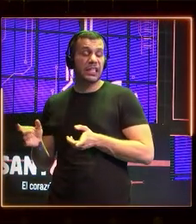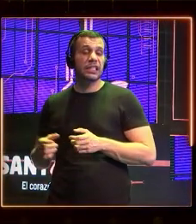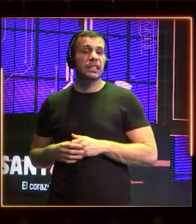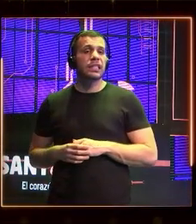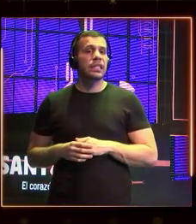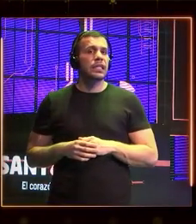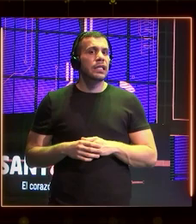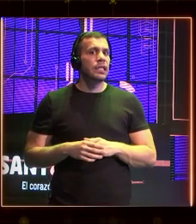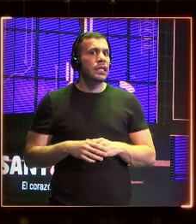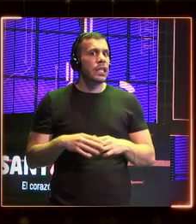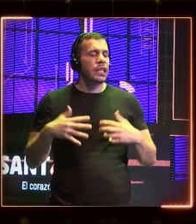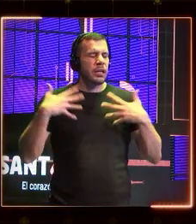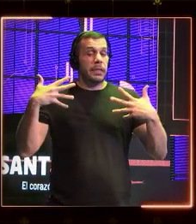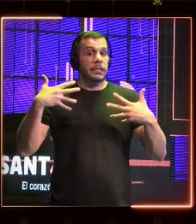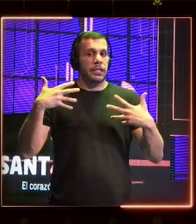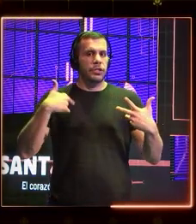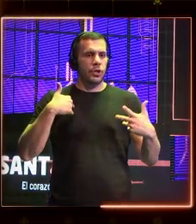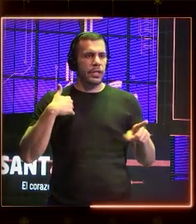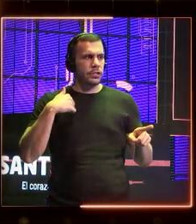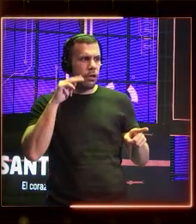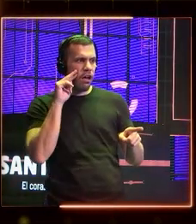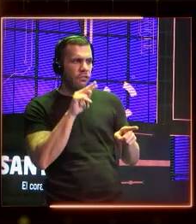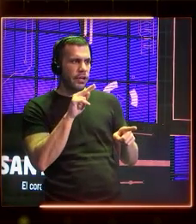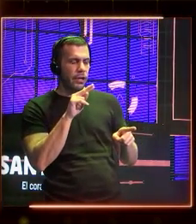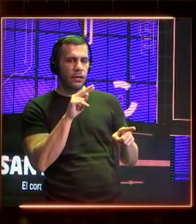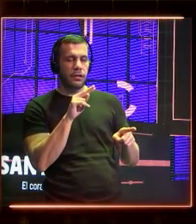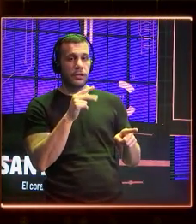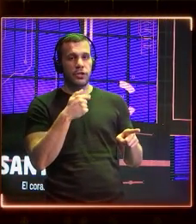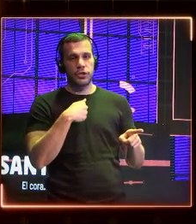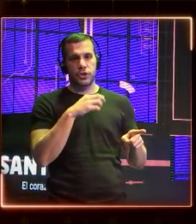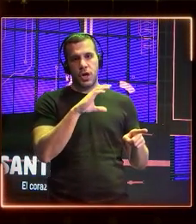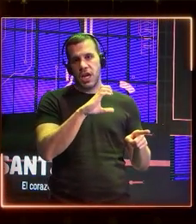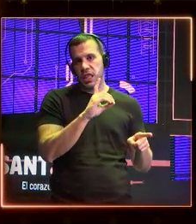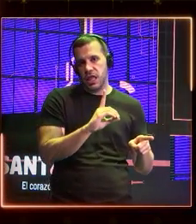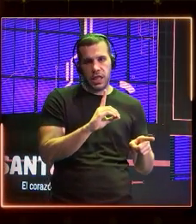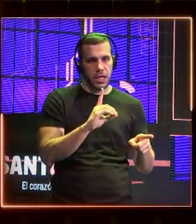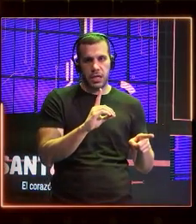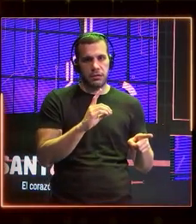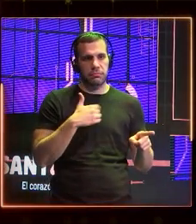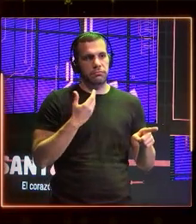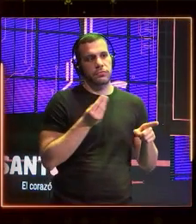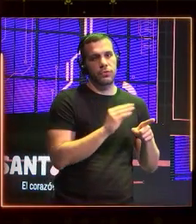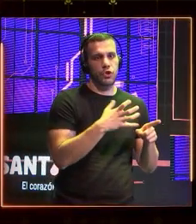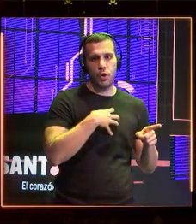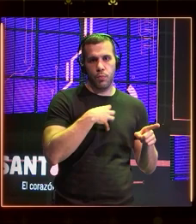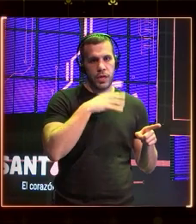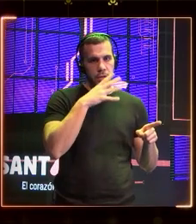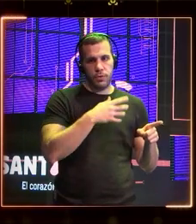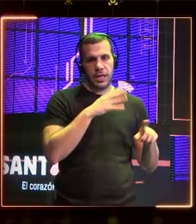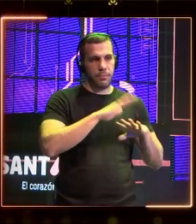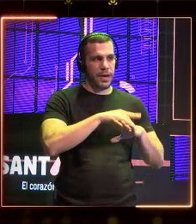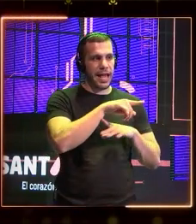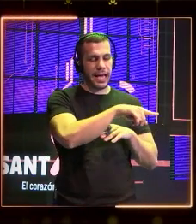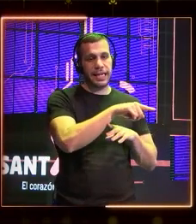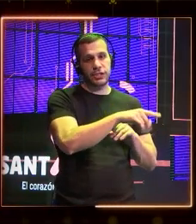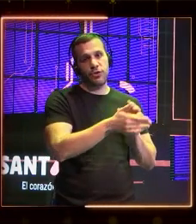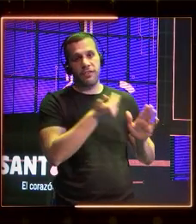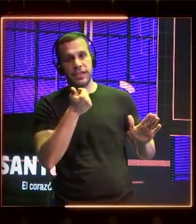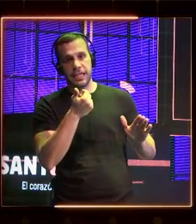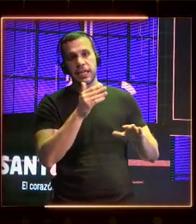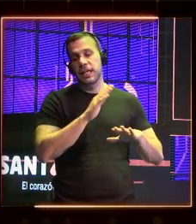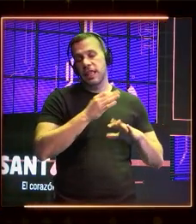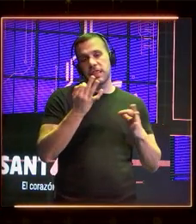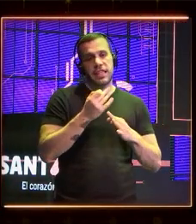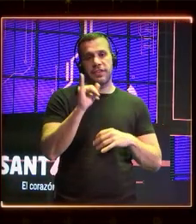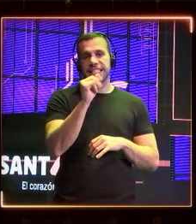esto veo esto que evidentemente no puede instalar el CD porque para abrir esto tienes que ser ingeniero nuclear o Javi santolaya para que te ayude aquí